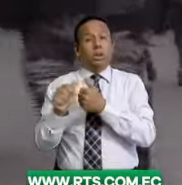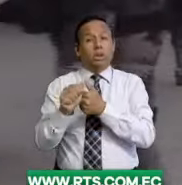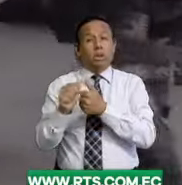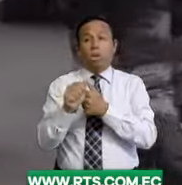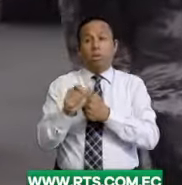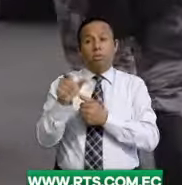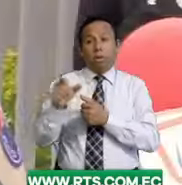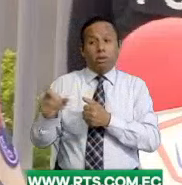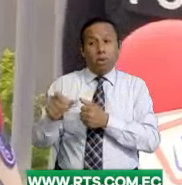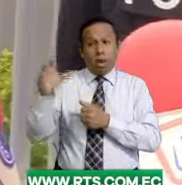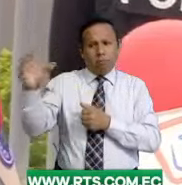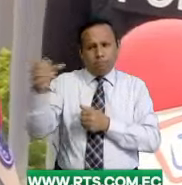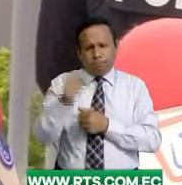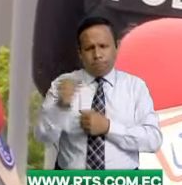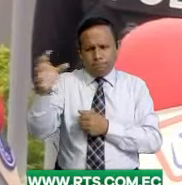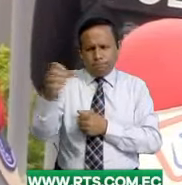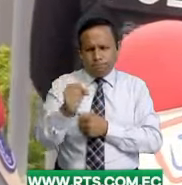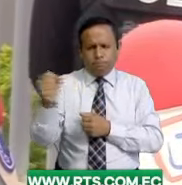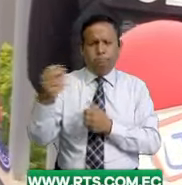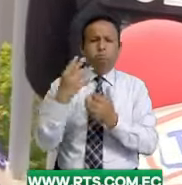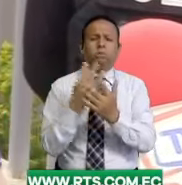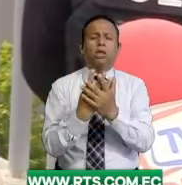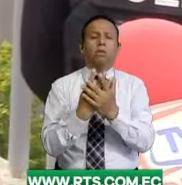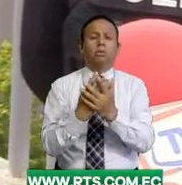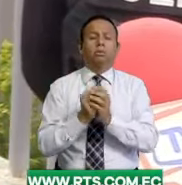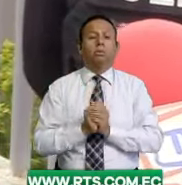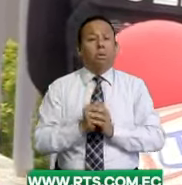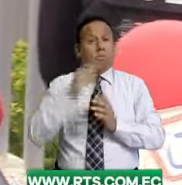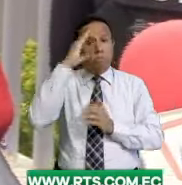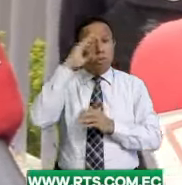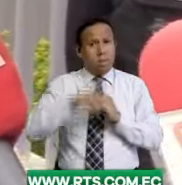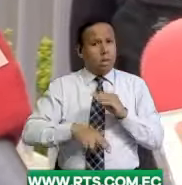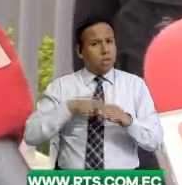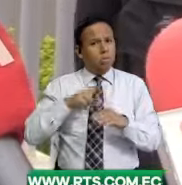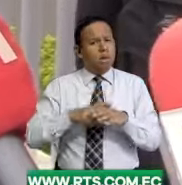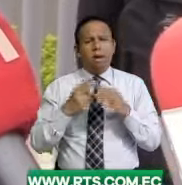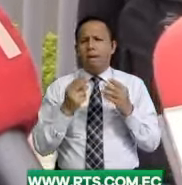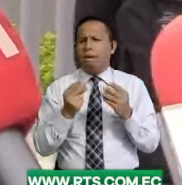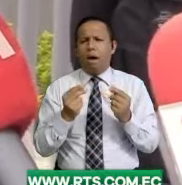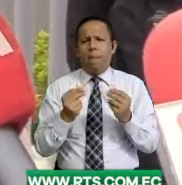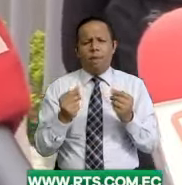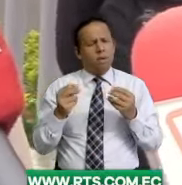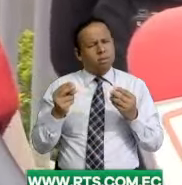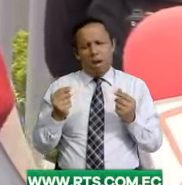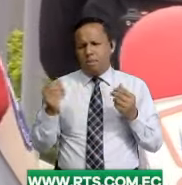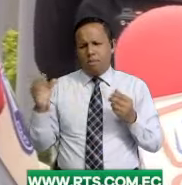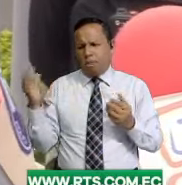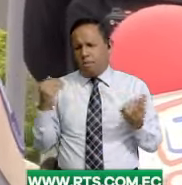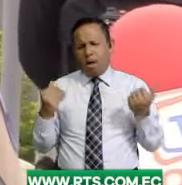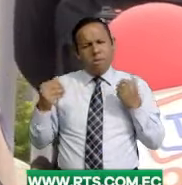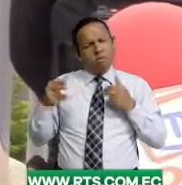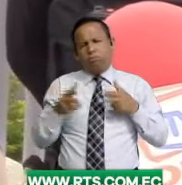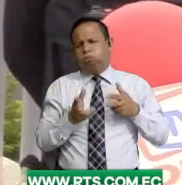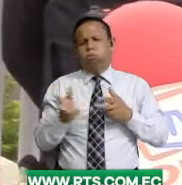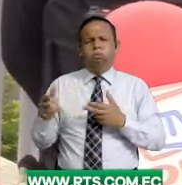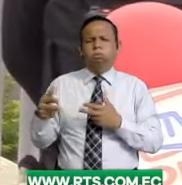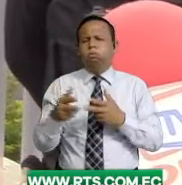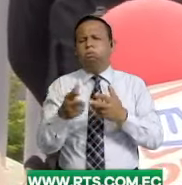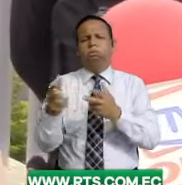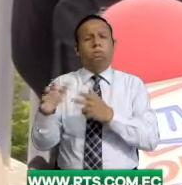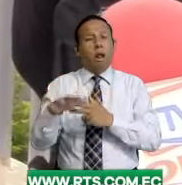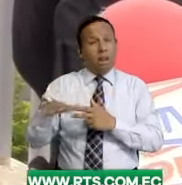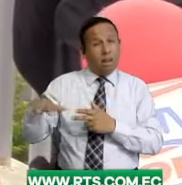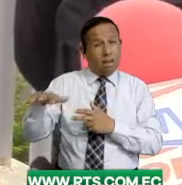eran capturados. La Policía Nacional inmediatamente realiza una persecución interrumpida hasta el sector de La Revancha,